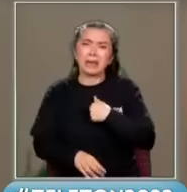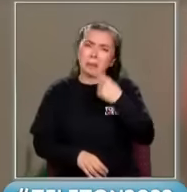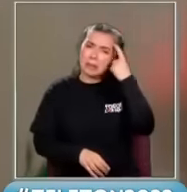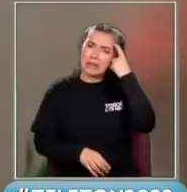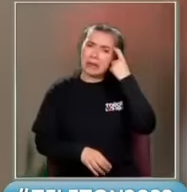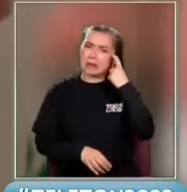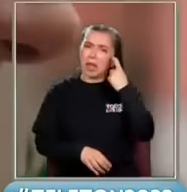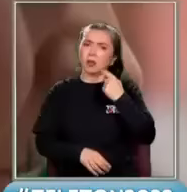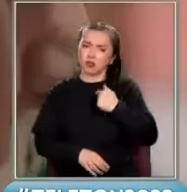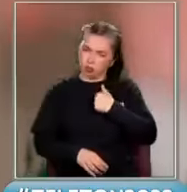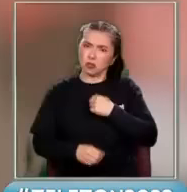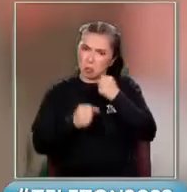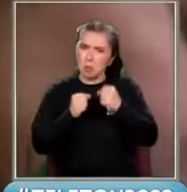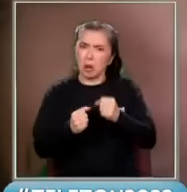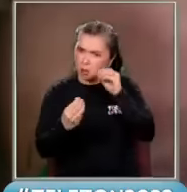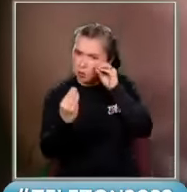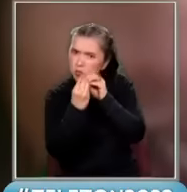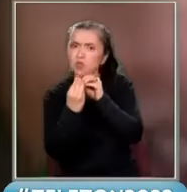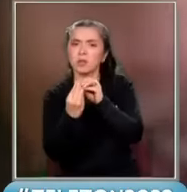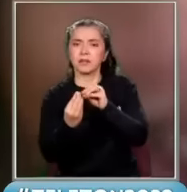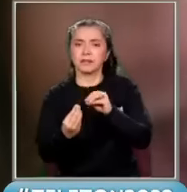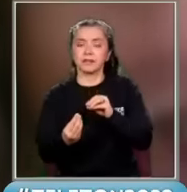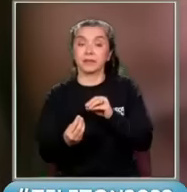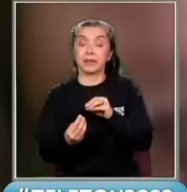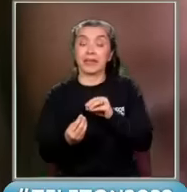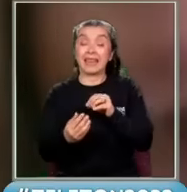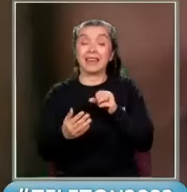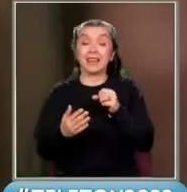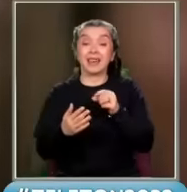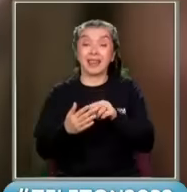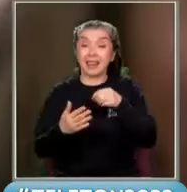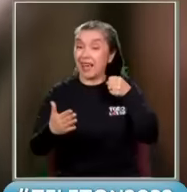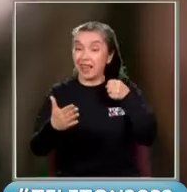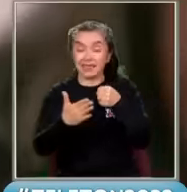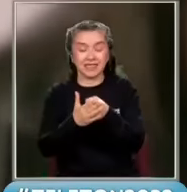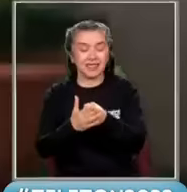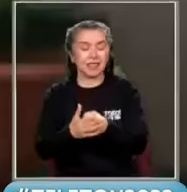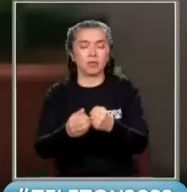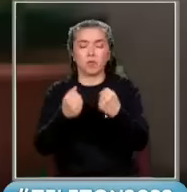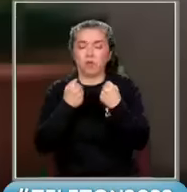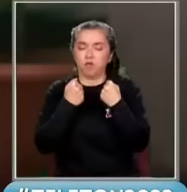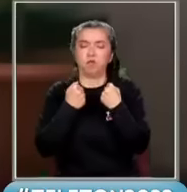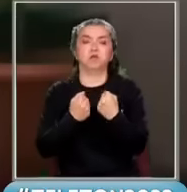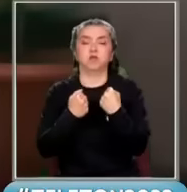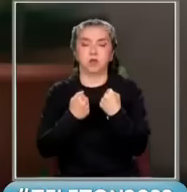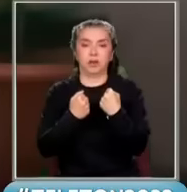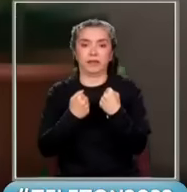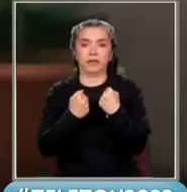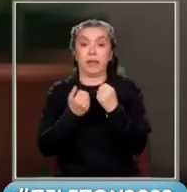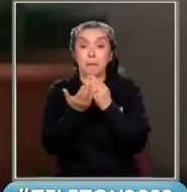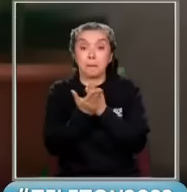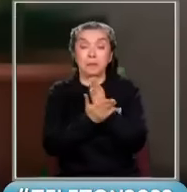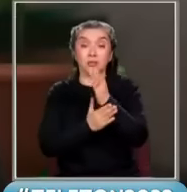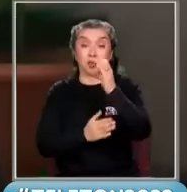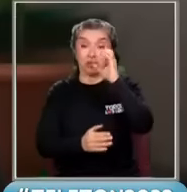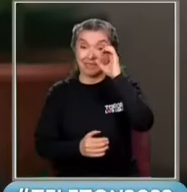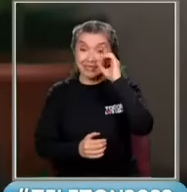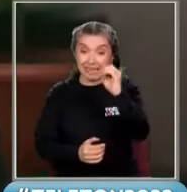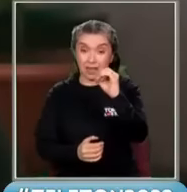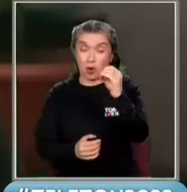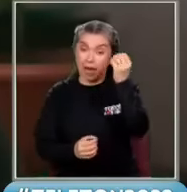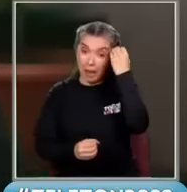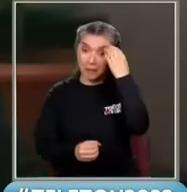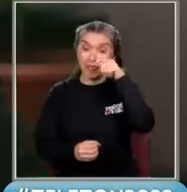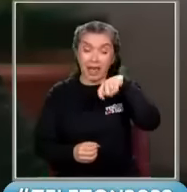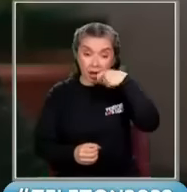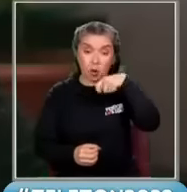marido? Yo lo puedo besar. El nivel de accidente que él tuvo fue muy fuerte. Empezó desde cero, desde aprender a comer,